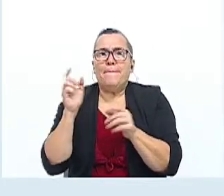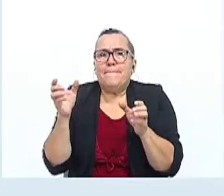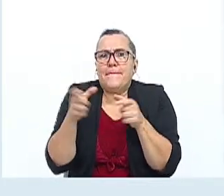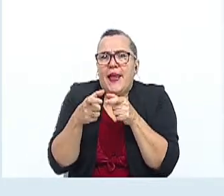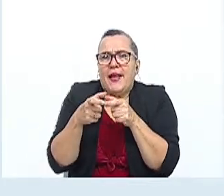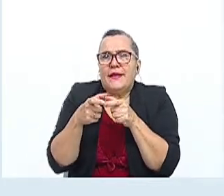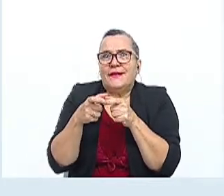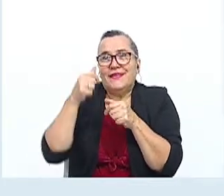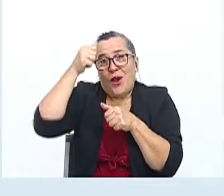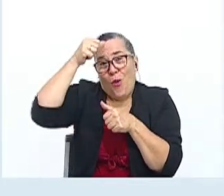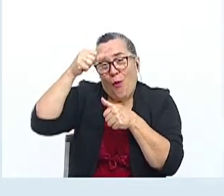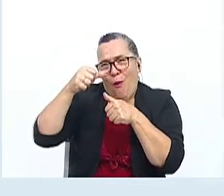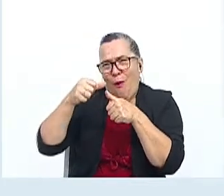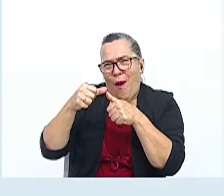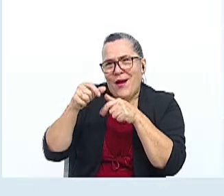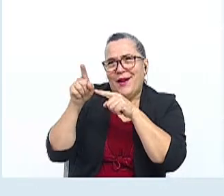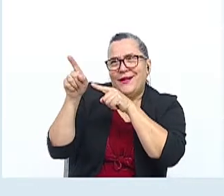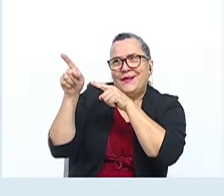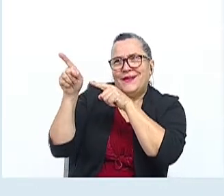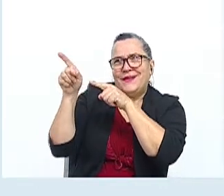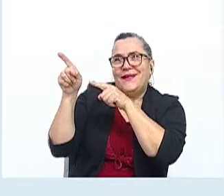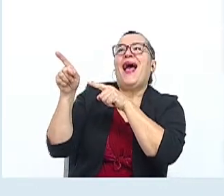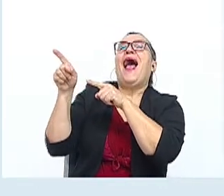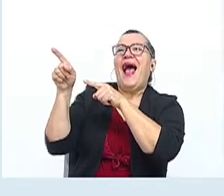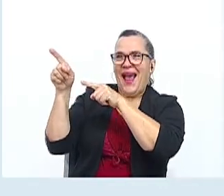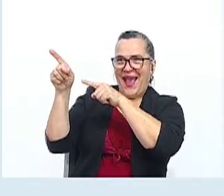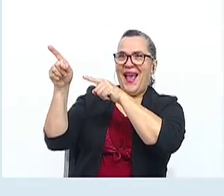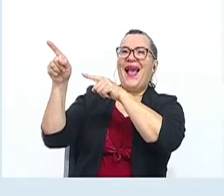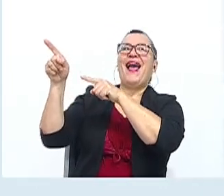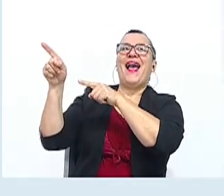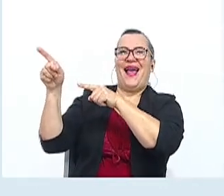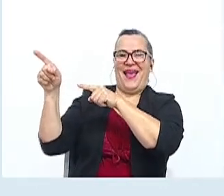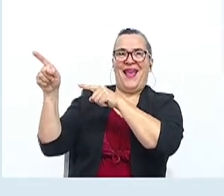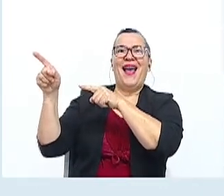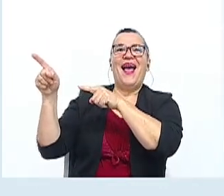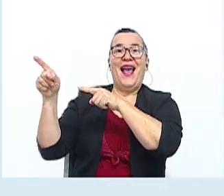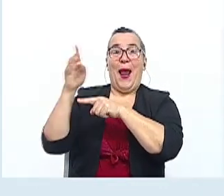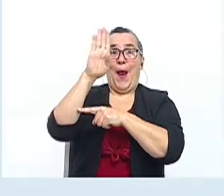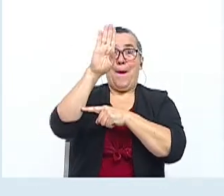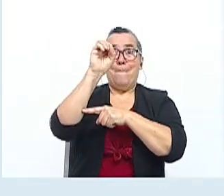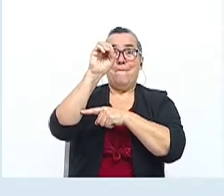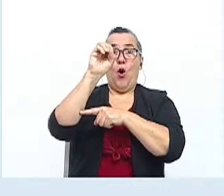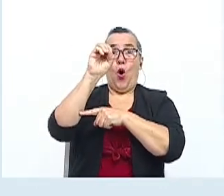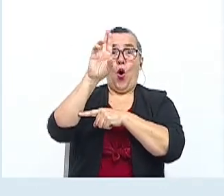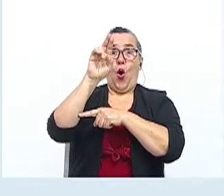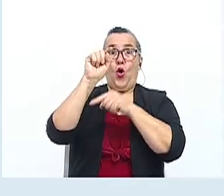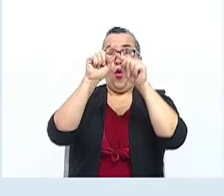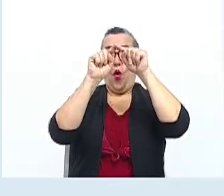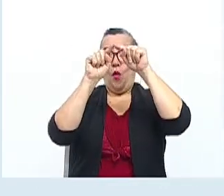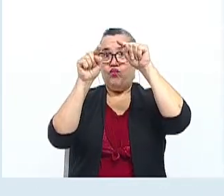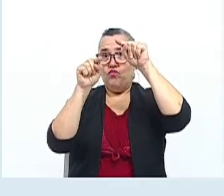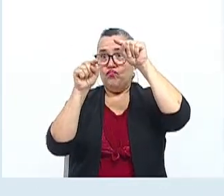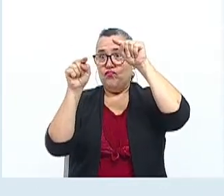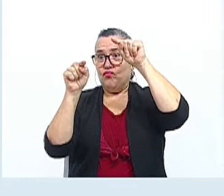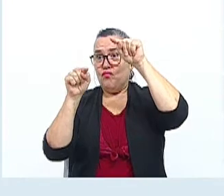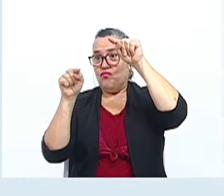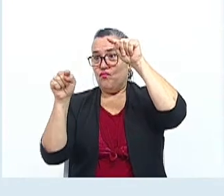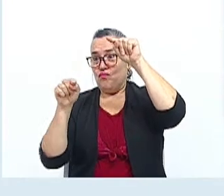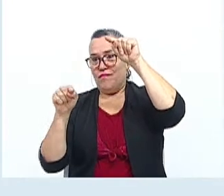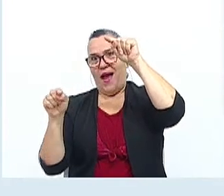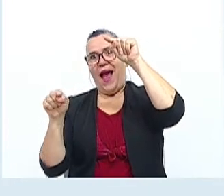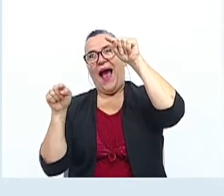metaloides? Muy bien. Debajo del boro hacemos una escalerita y ahí encontramos a los